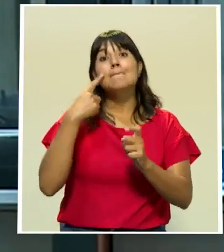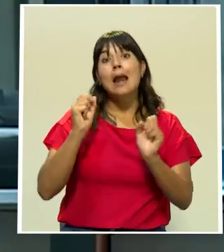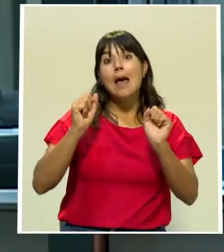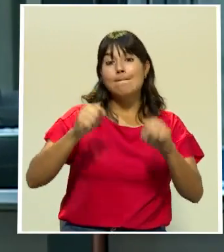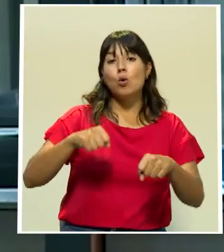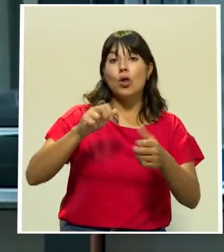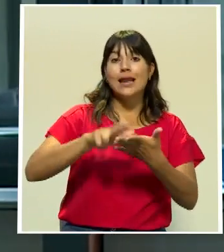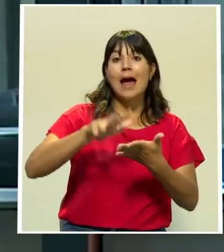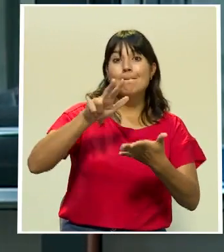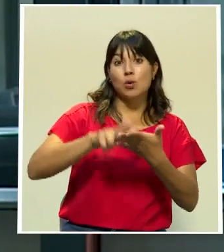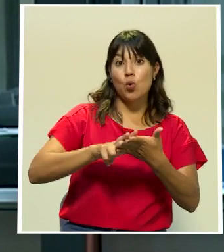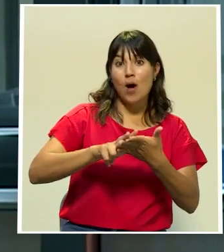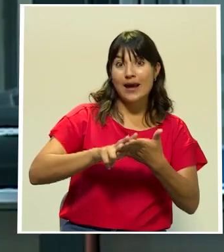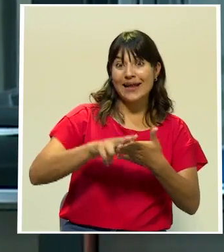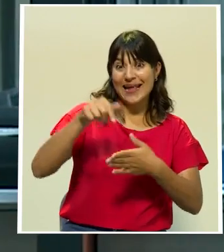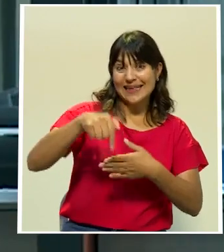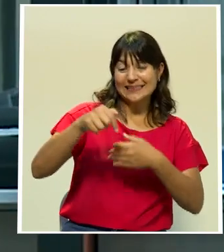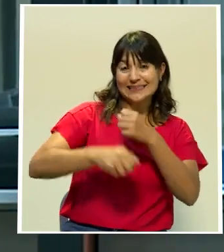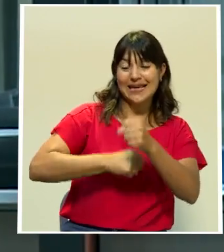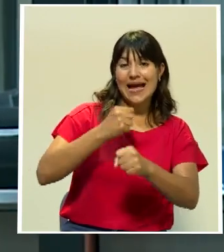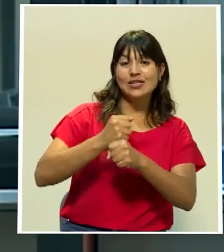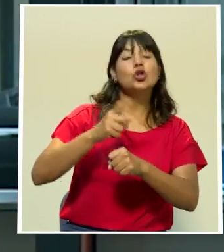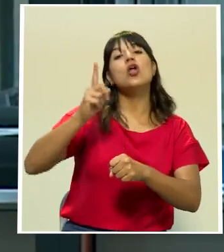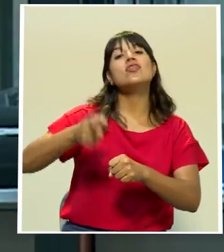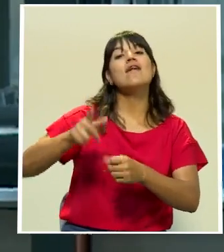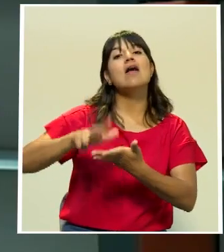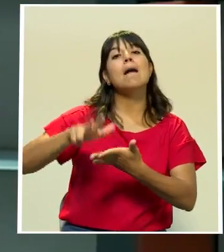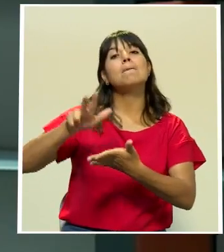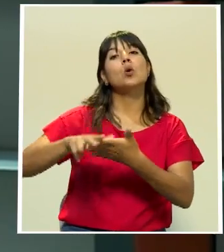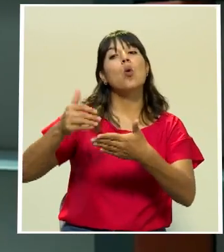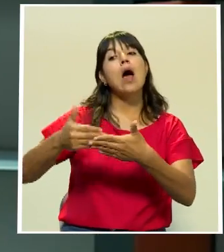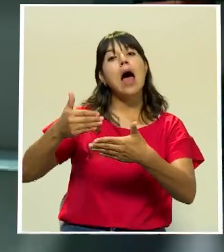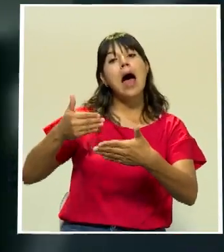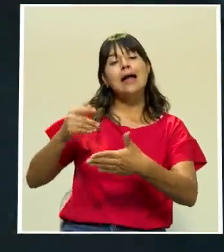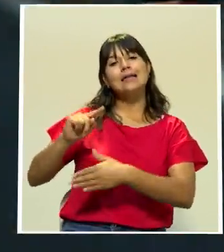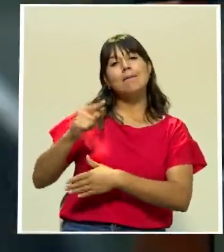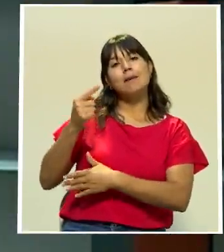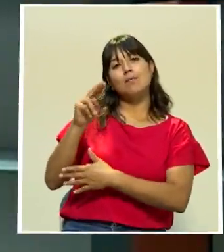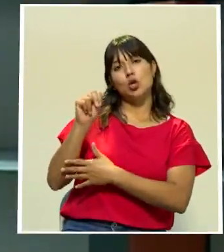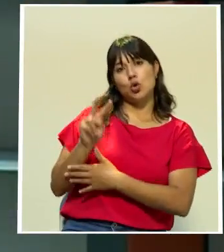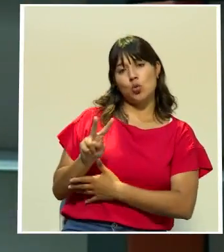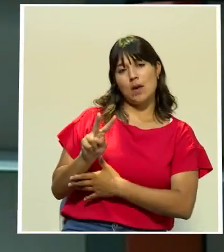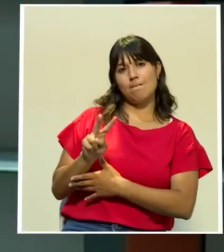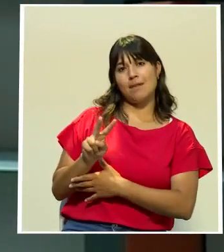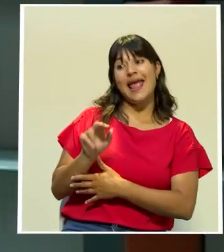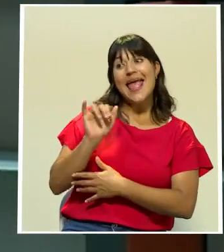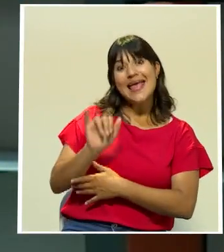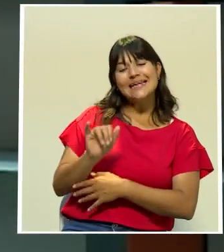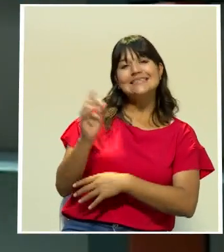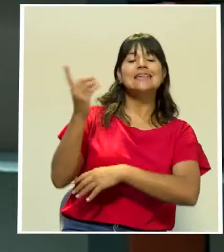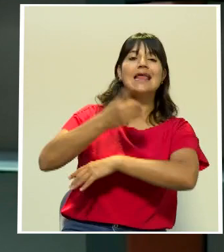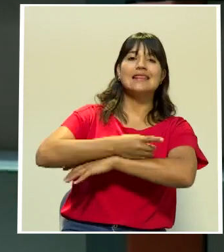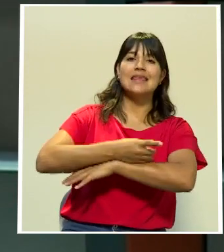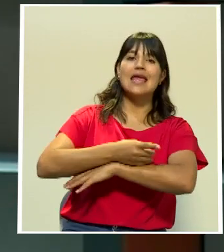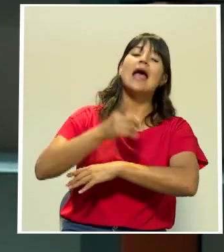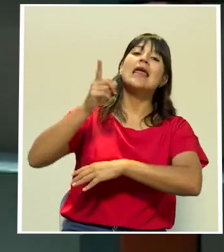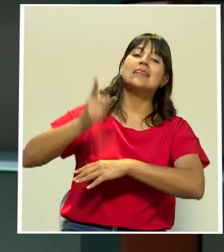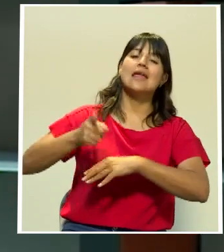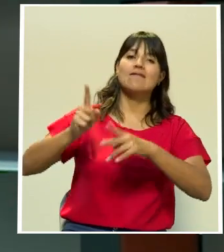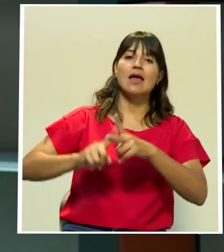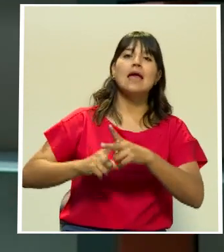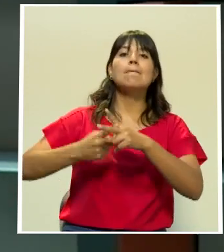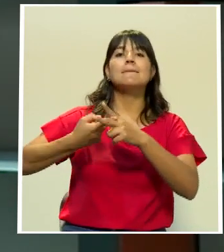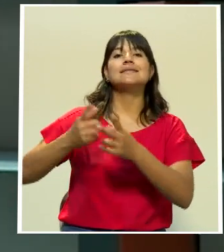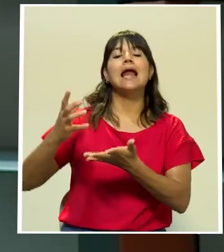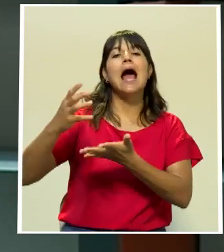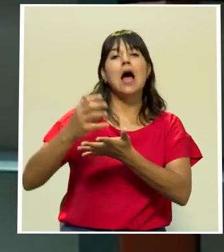2021 debe aprobarse antes del 1 de noviembre, que es el día que debe salir al cobro el monto del